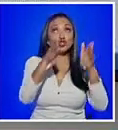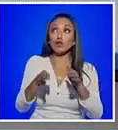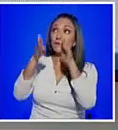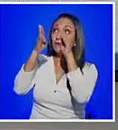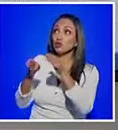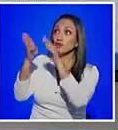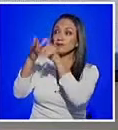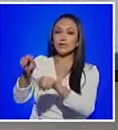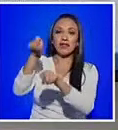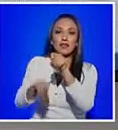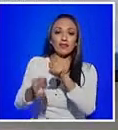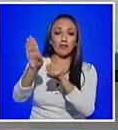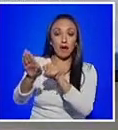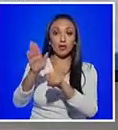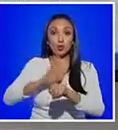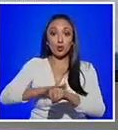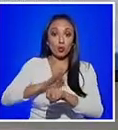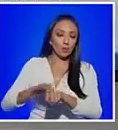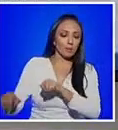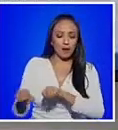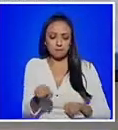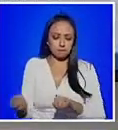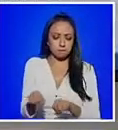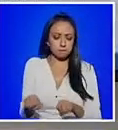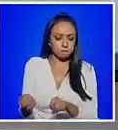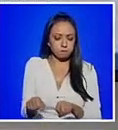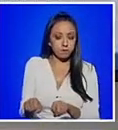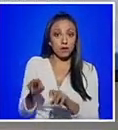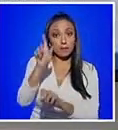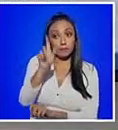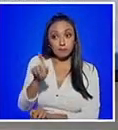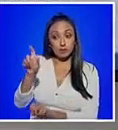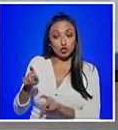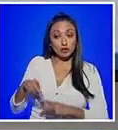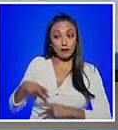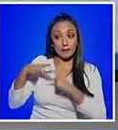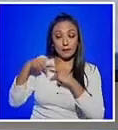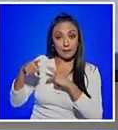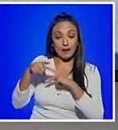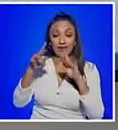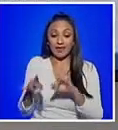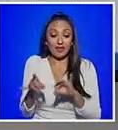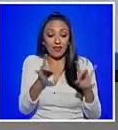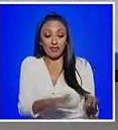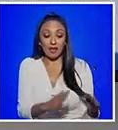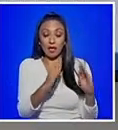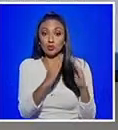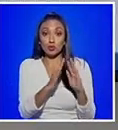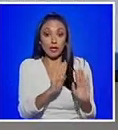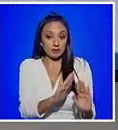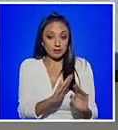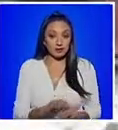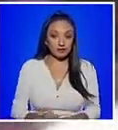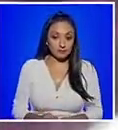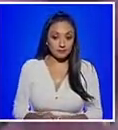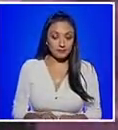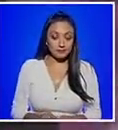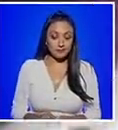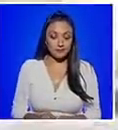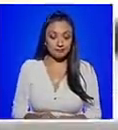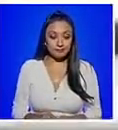a la fuerza del movimiento telúrico. Los residentes tuvieron que abandonar sus hogares.